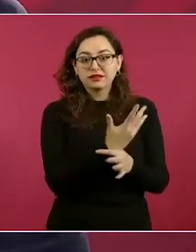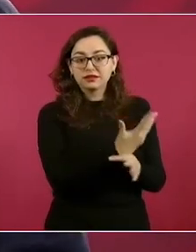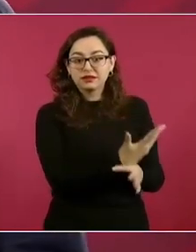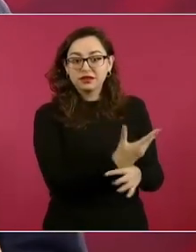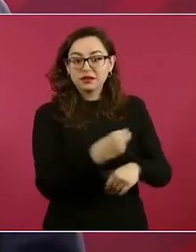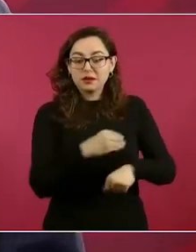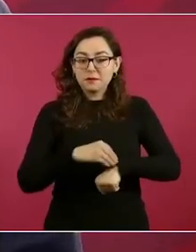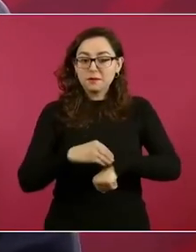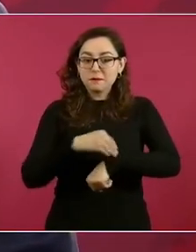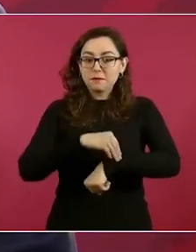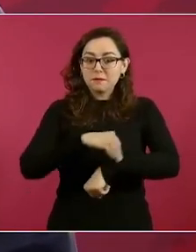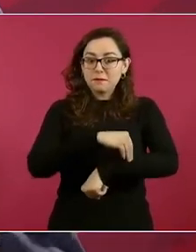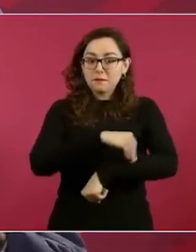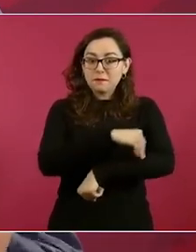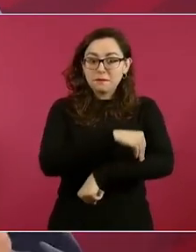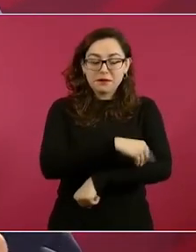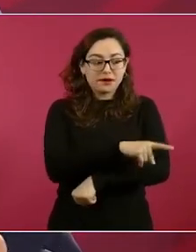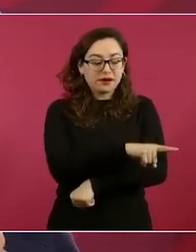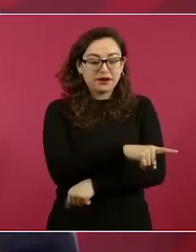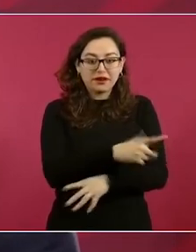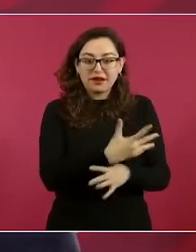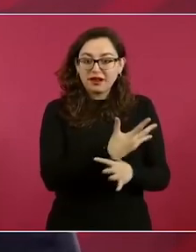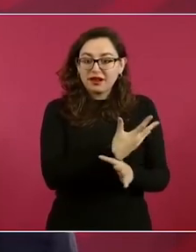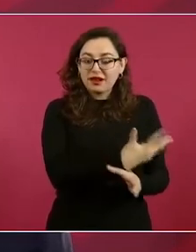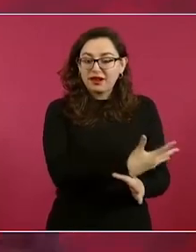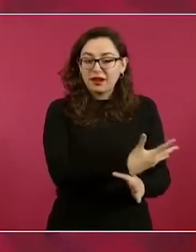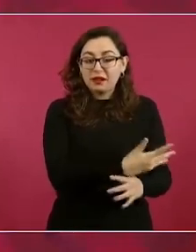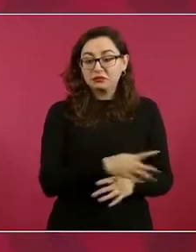en la integración